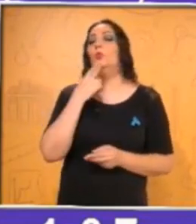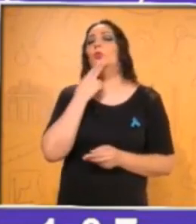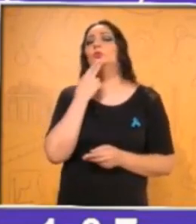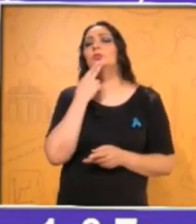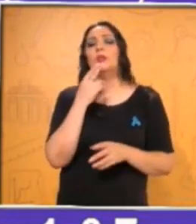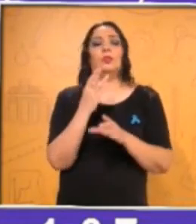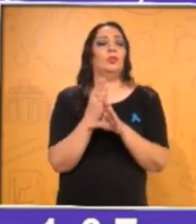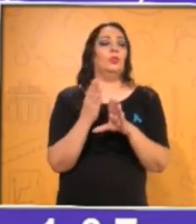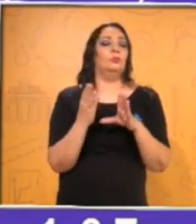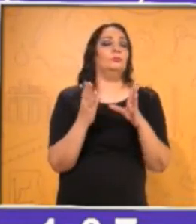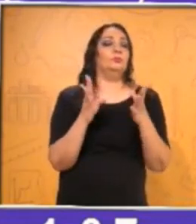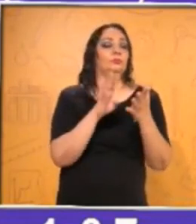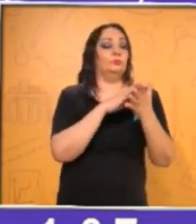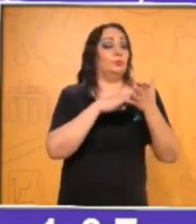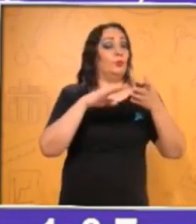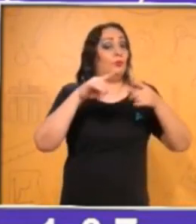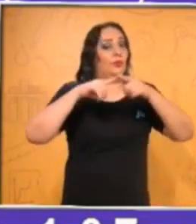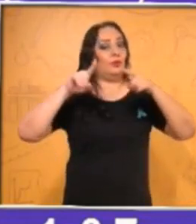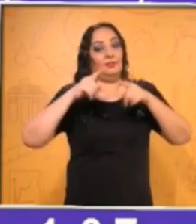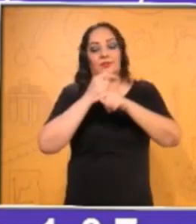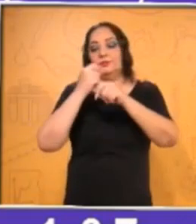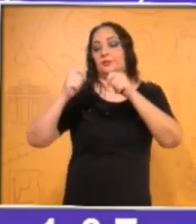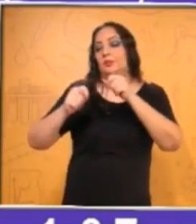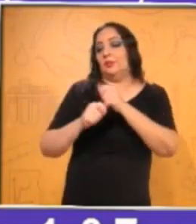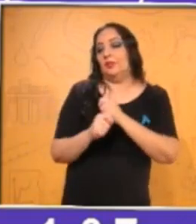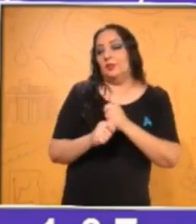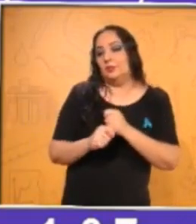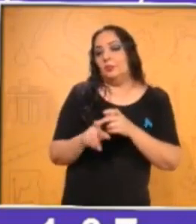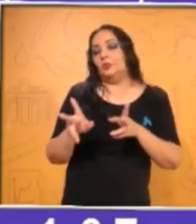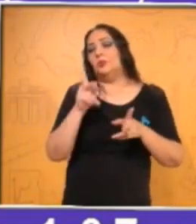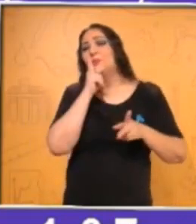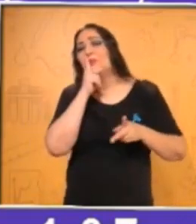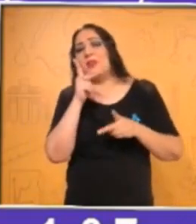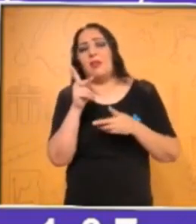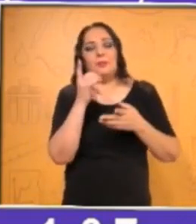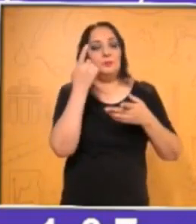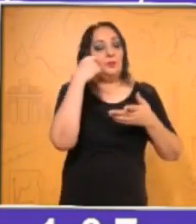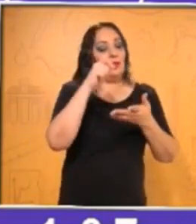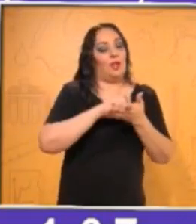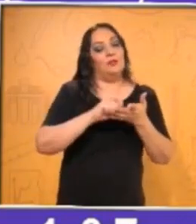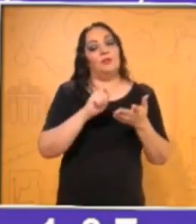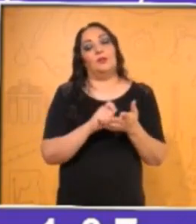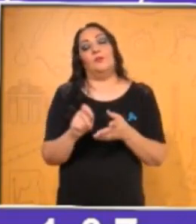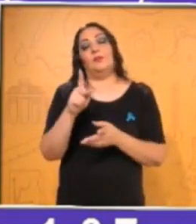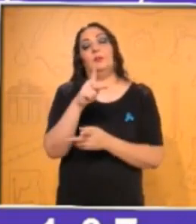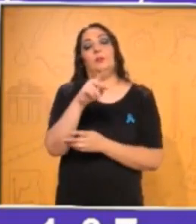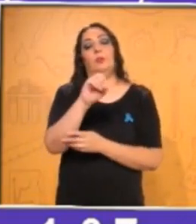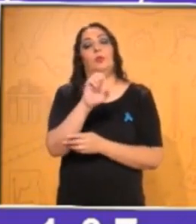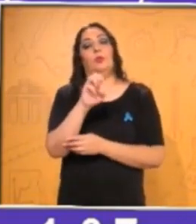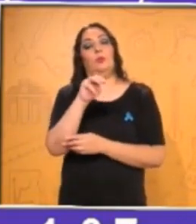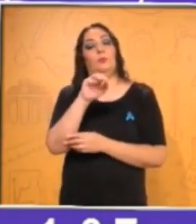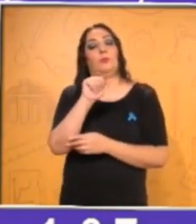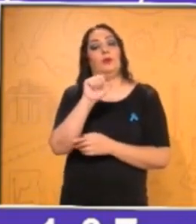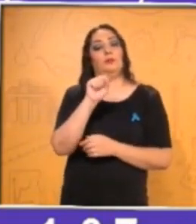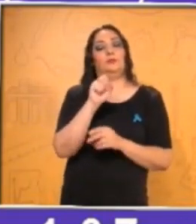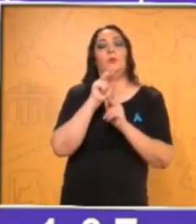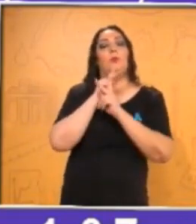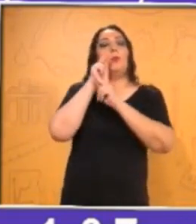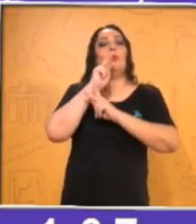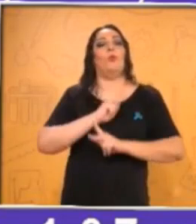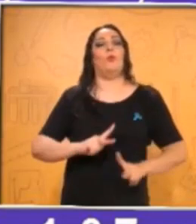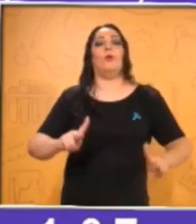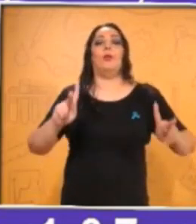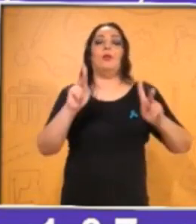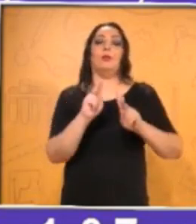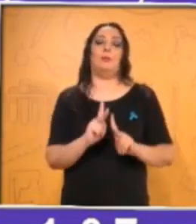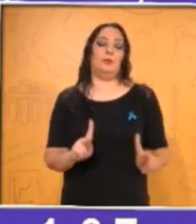recursos literarios para escribir poemas. Y el segundo, resuelve problemas que implican